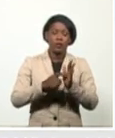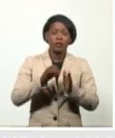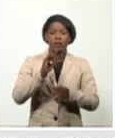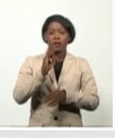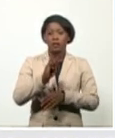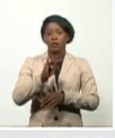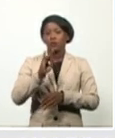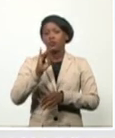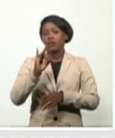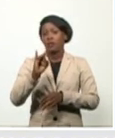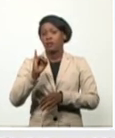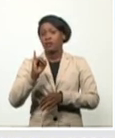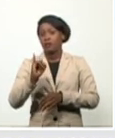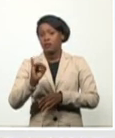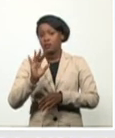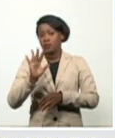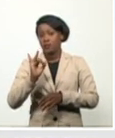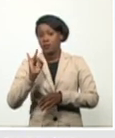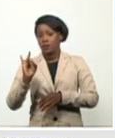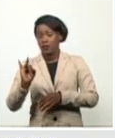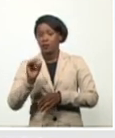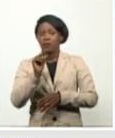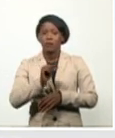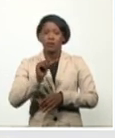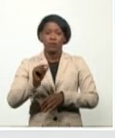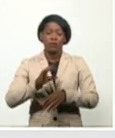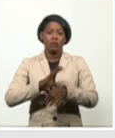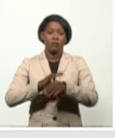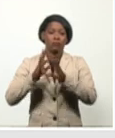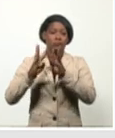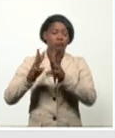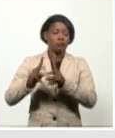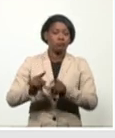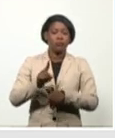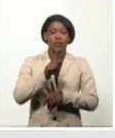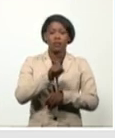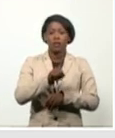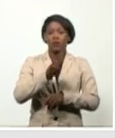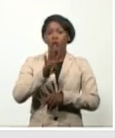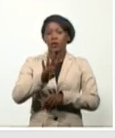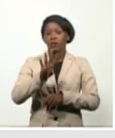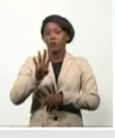1.767 personas para un acumulado de